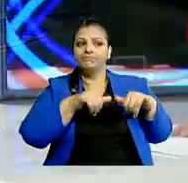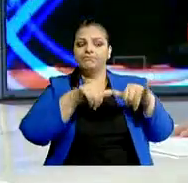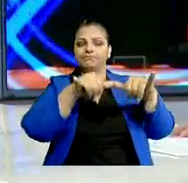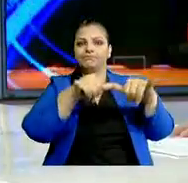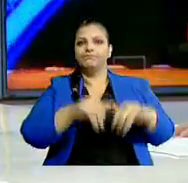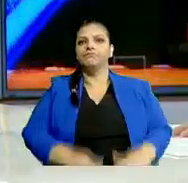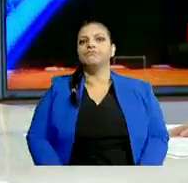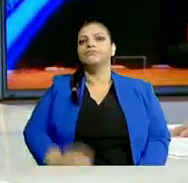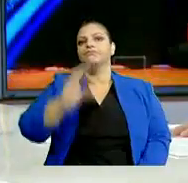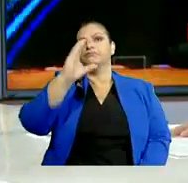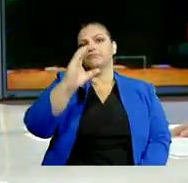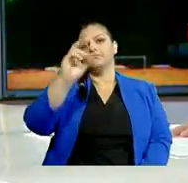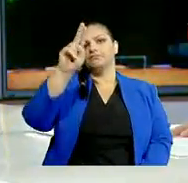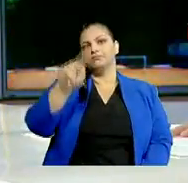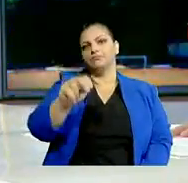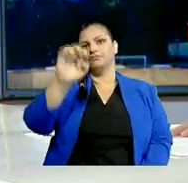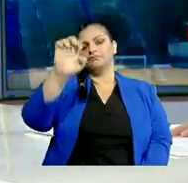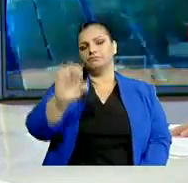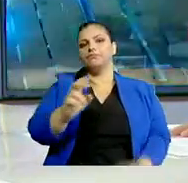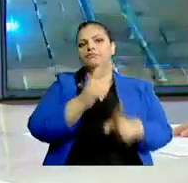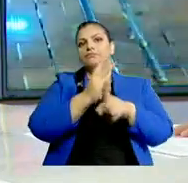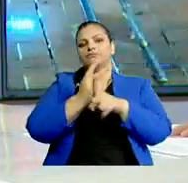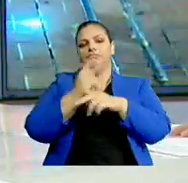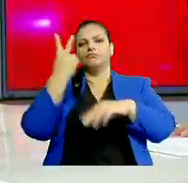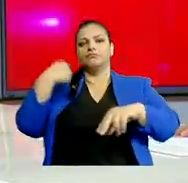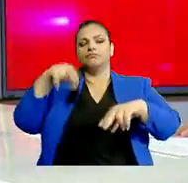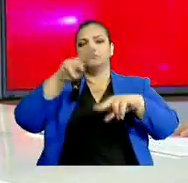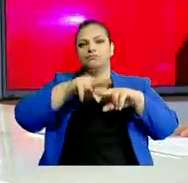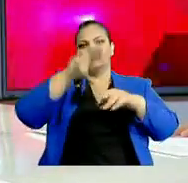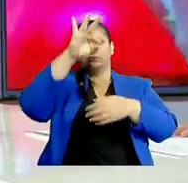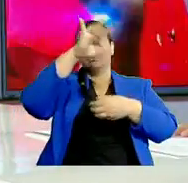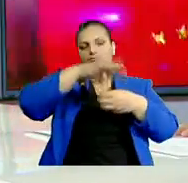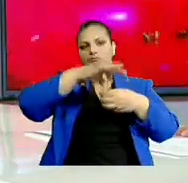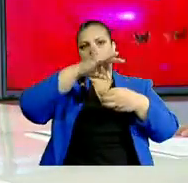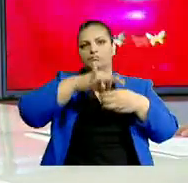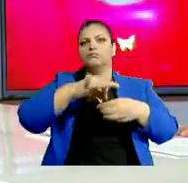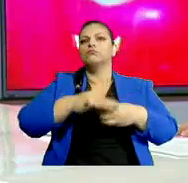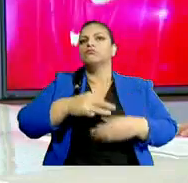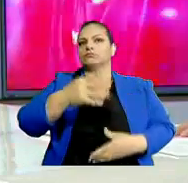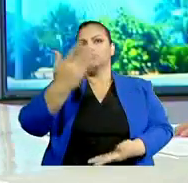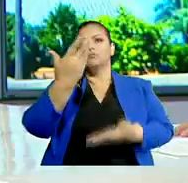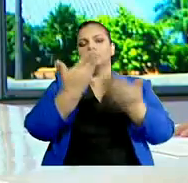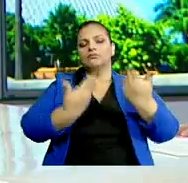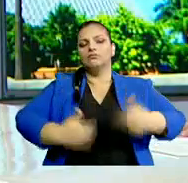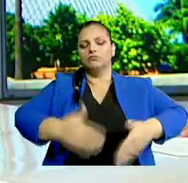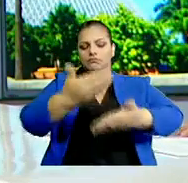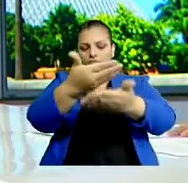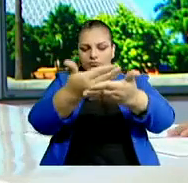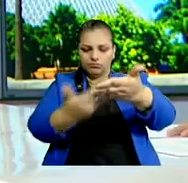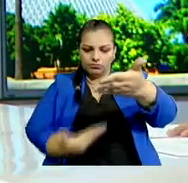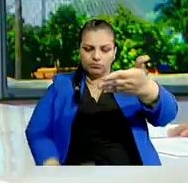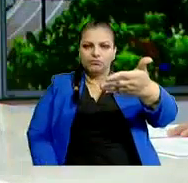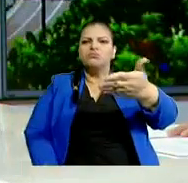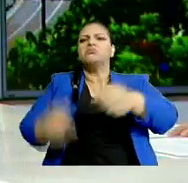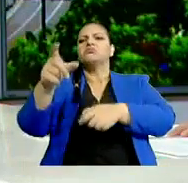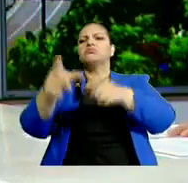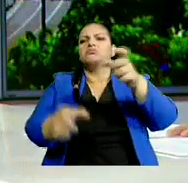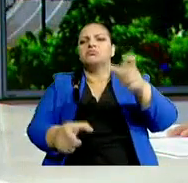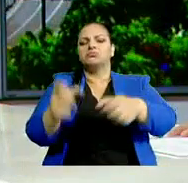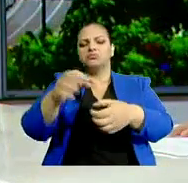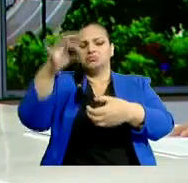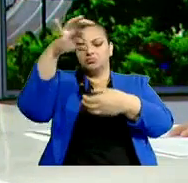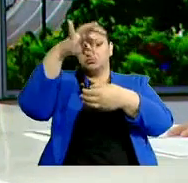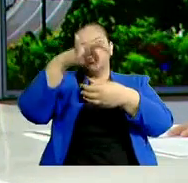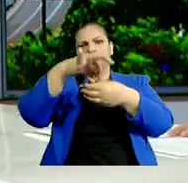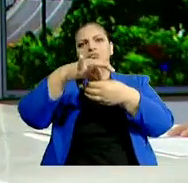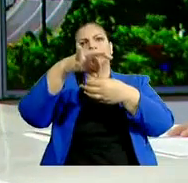El Consejo Nacional Electoral definió el número de electores que estará habilitado en los comicios seccionales del 2019, con la depuración del